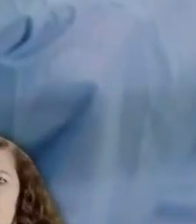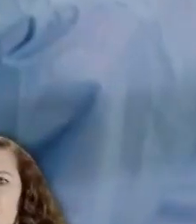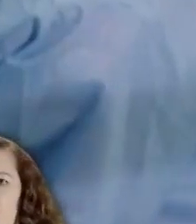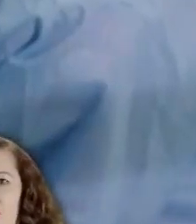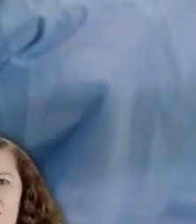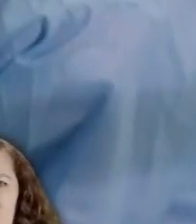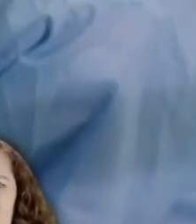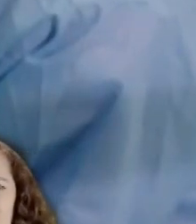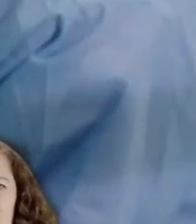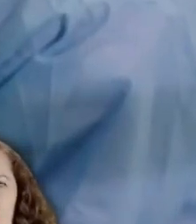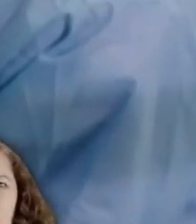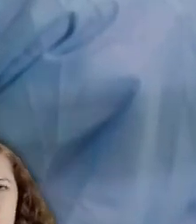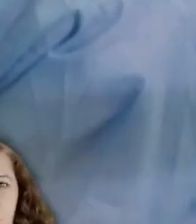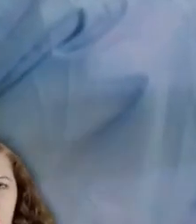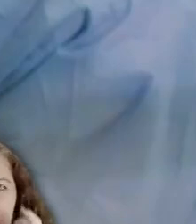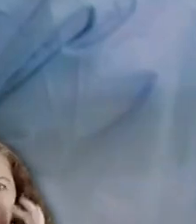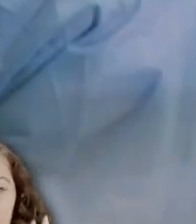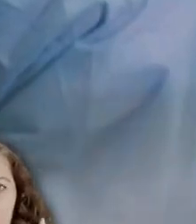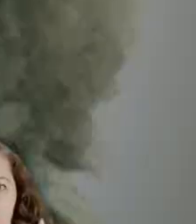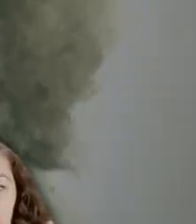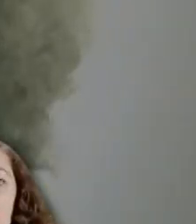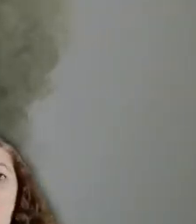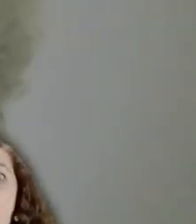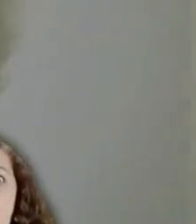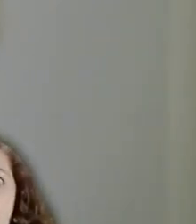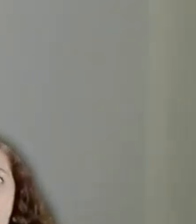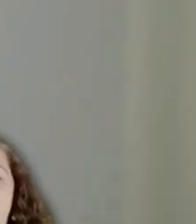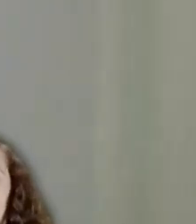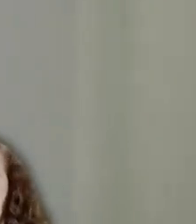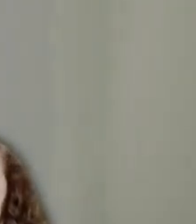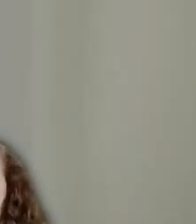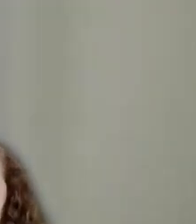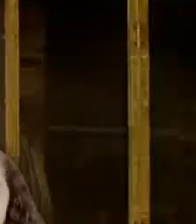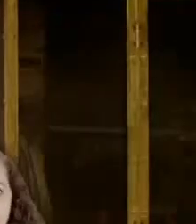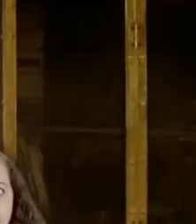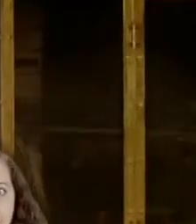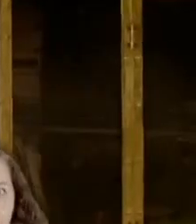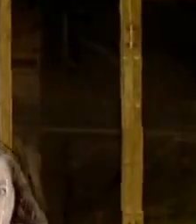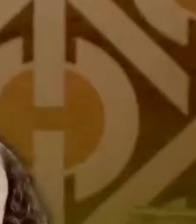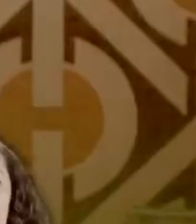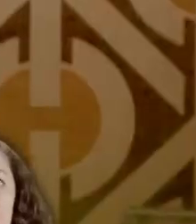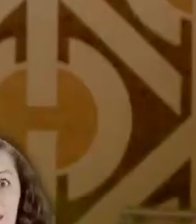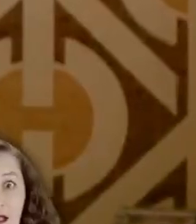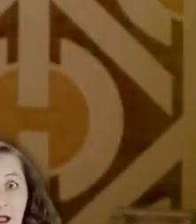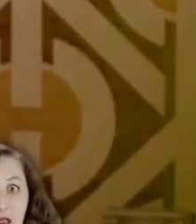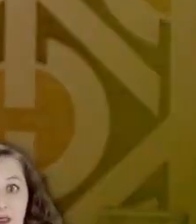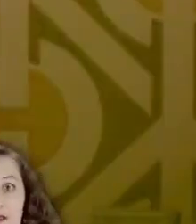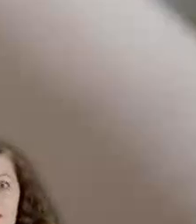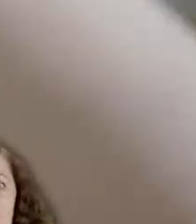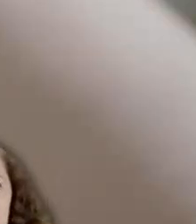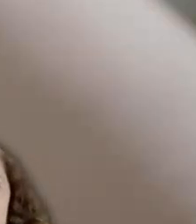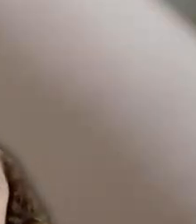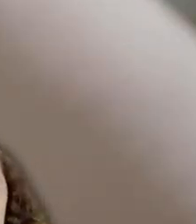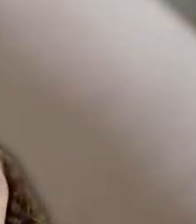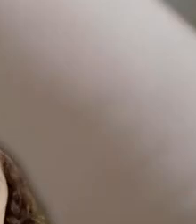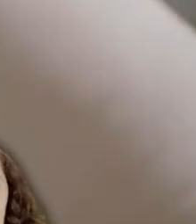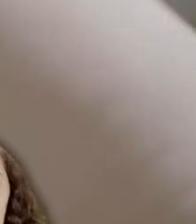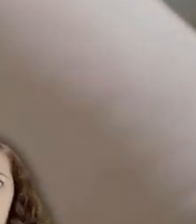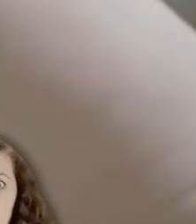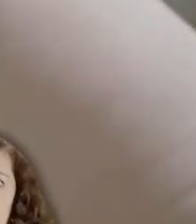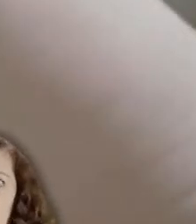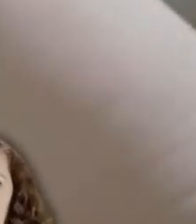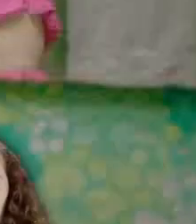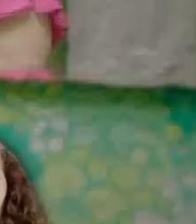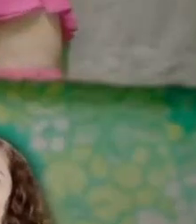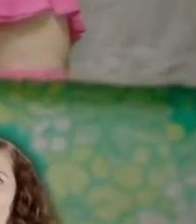población diagnosticada con enfermedades crónicas, de manera gratuita, gradualis de las IPS. Y las vacunas